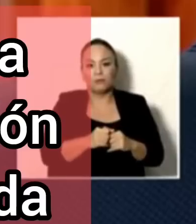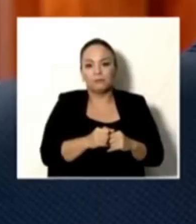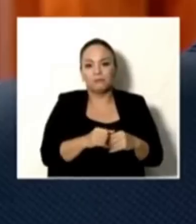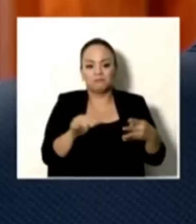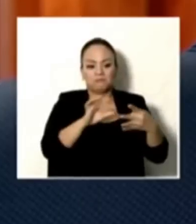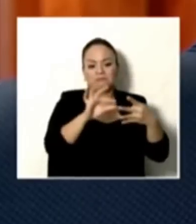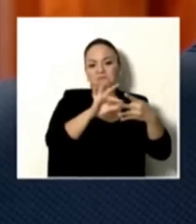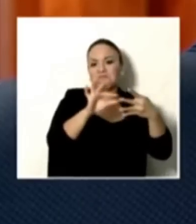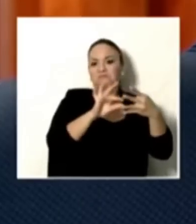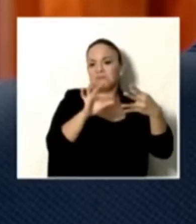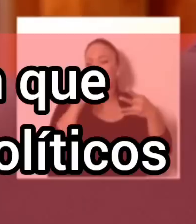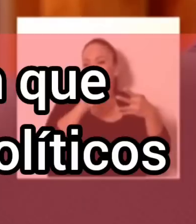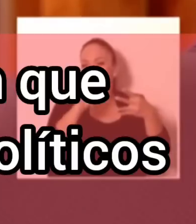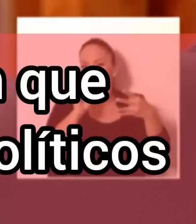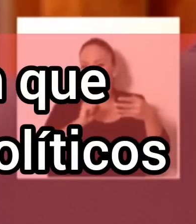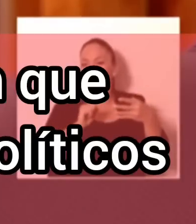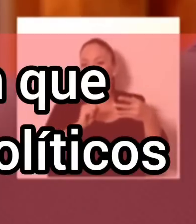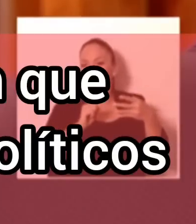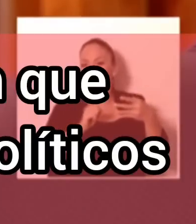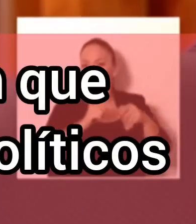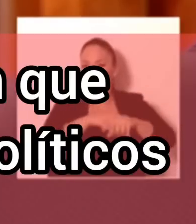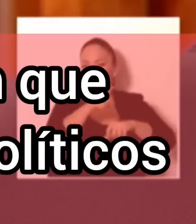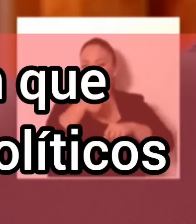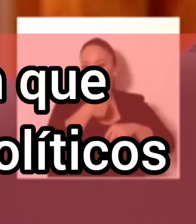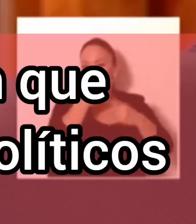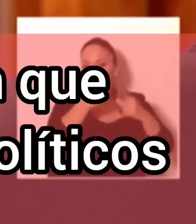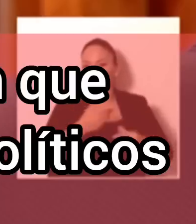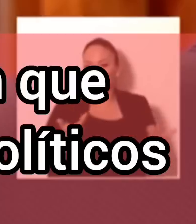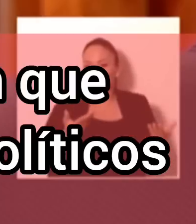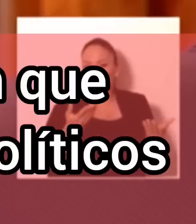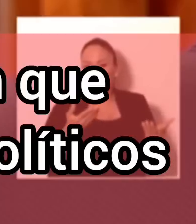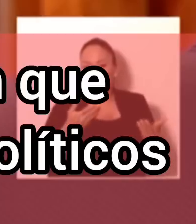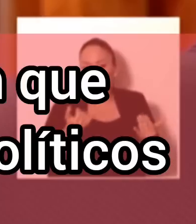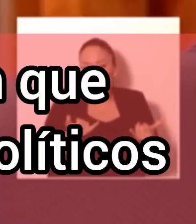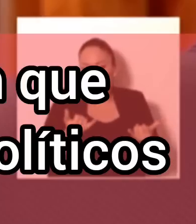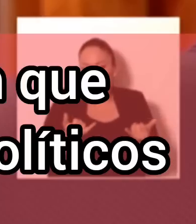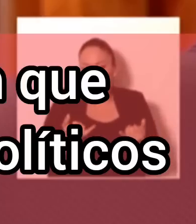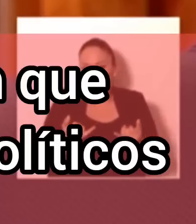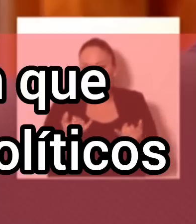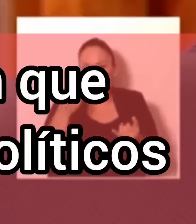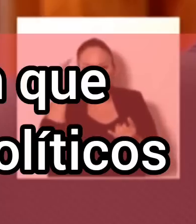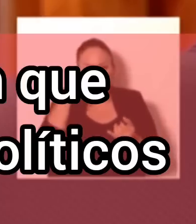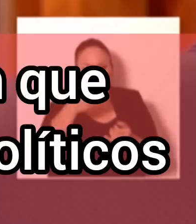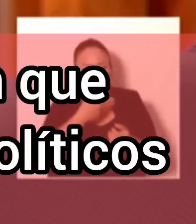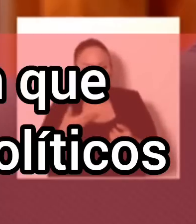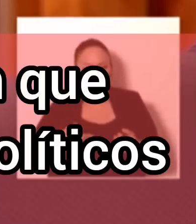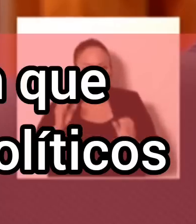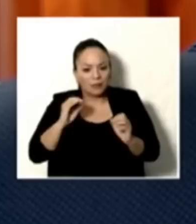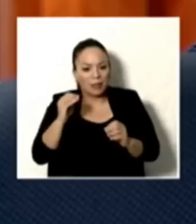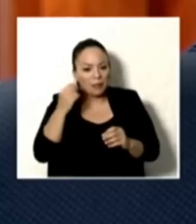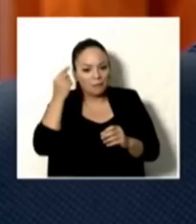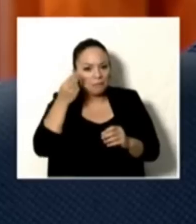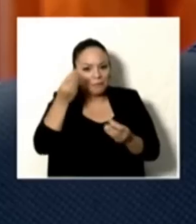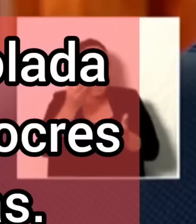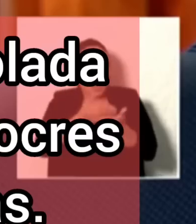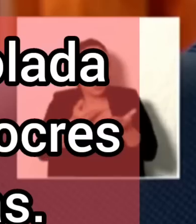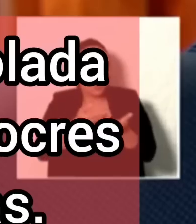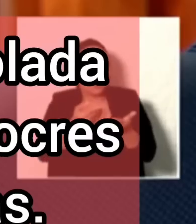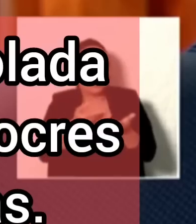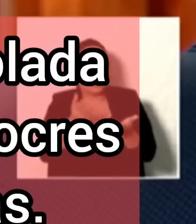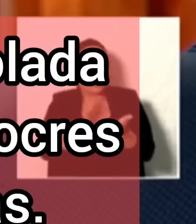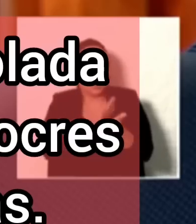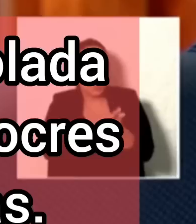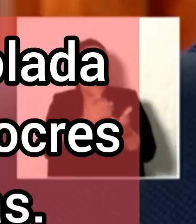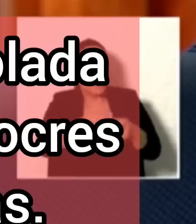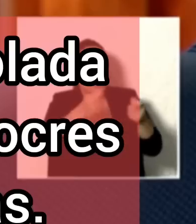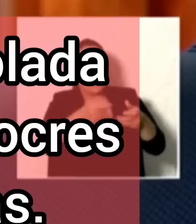mediados de enero, de esa advertencia, como ustedes la quieran llamar, y bueno, el gobierno no presentó en 9 meses en ningún periodo de sesiones extraordinarias ningún proyecto para